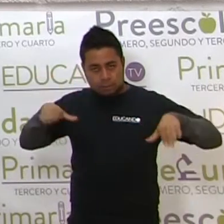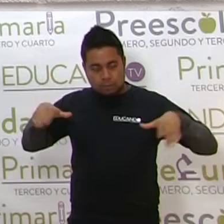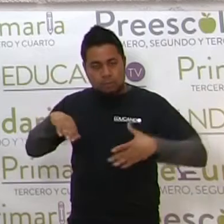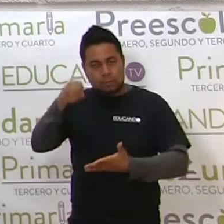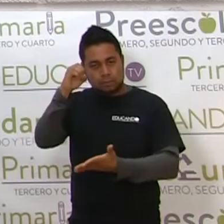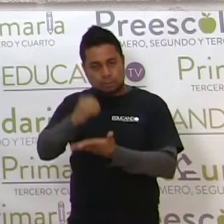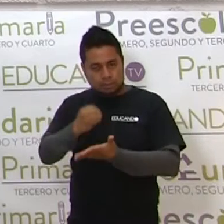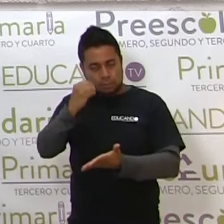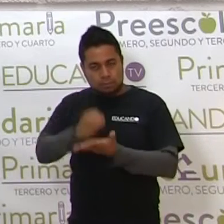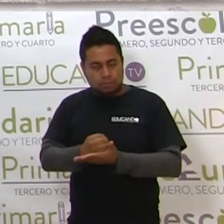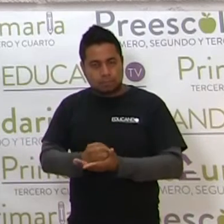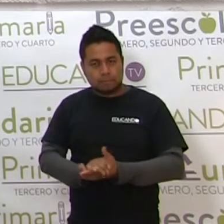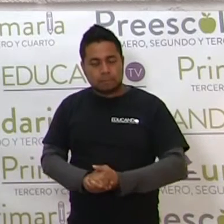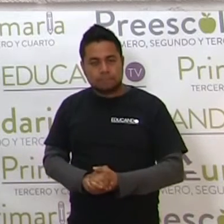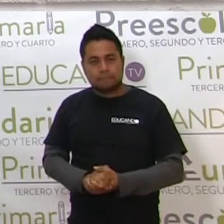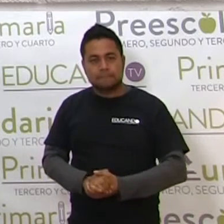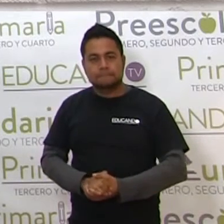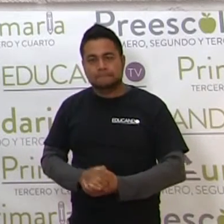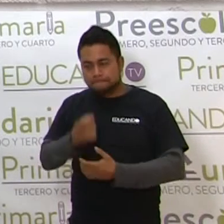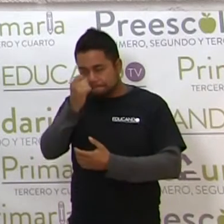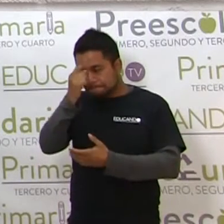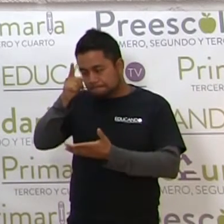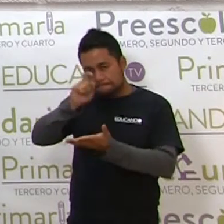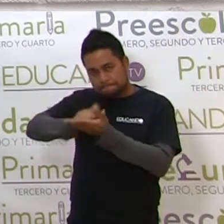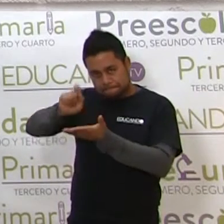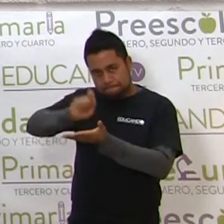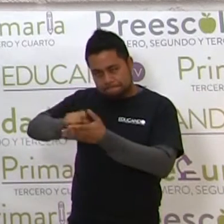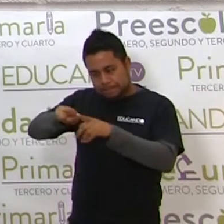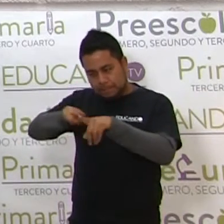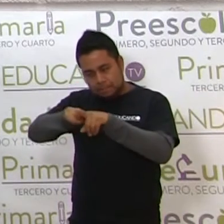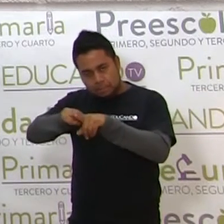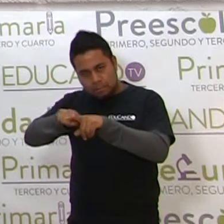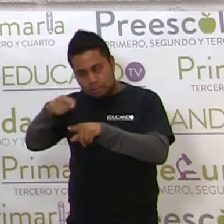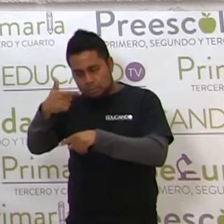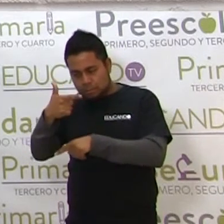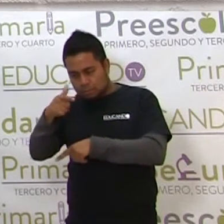y de los hermanos Guillermo y Jacobo